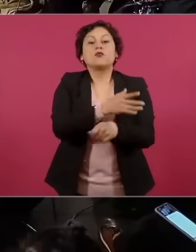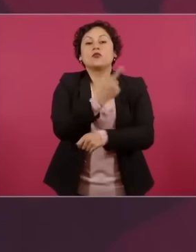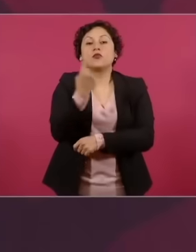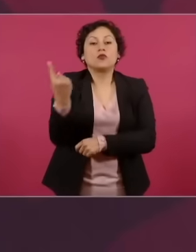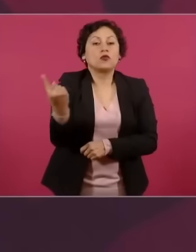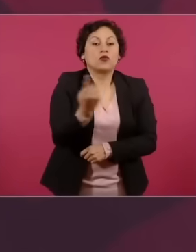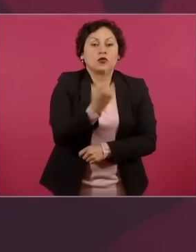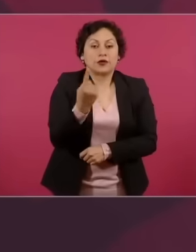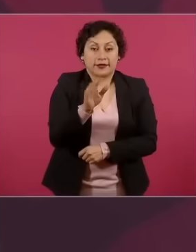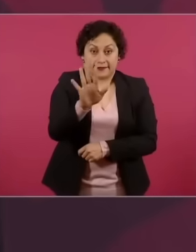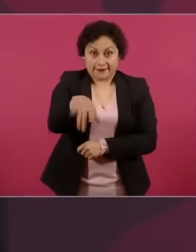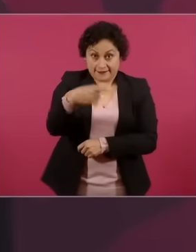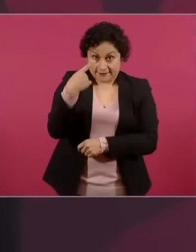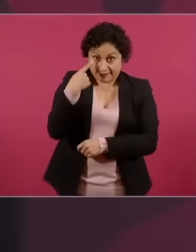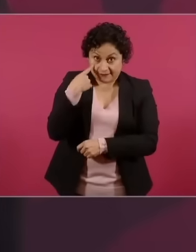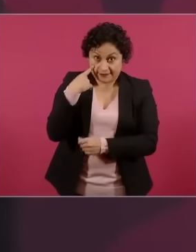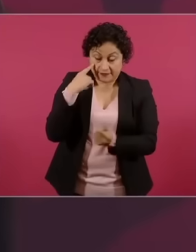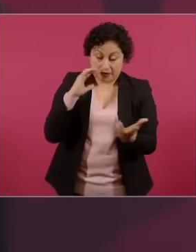esto